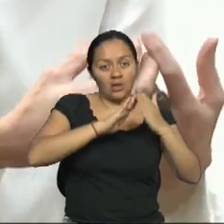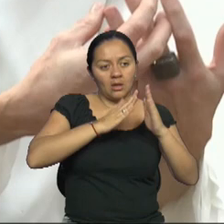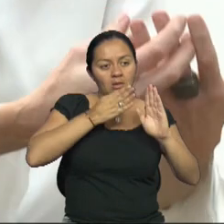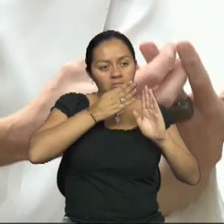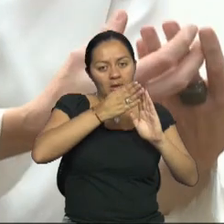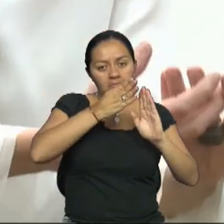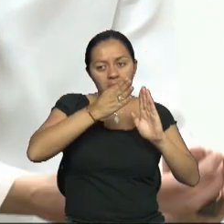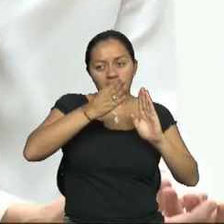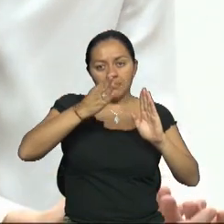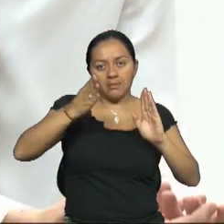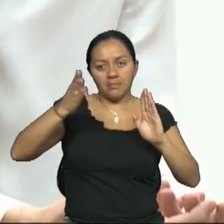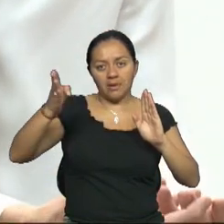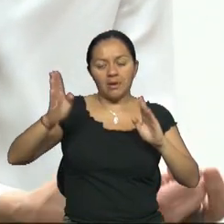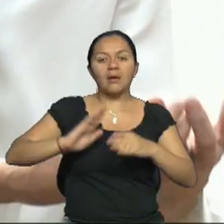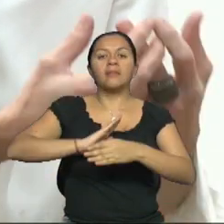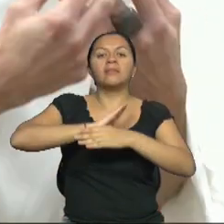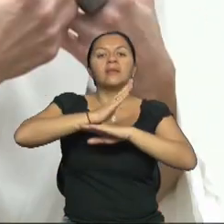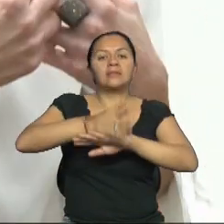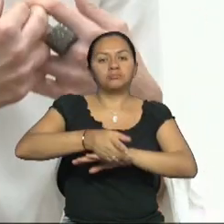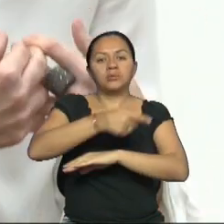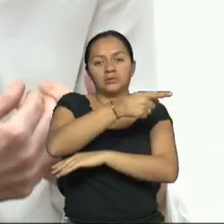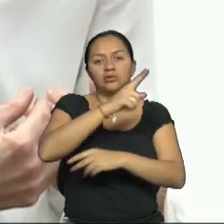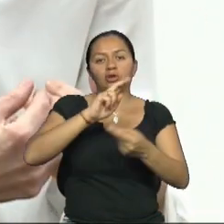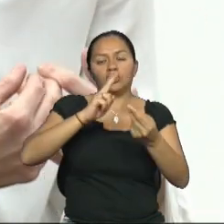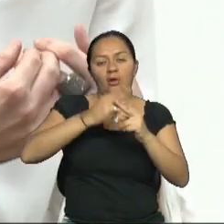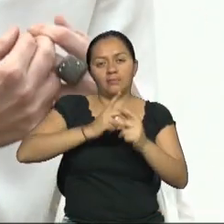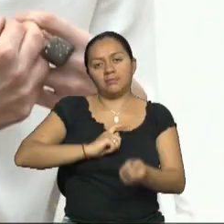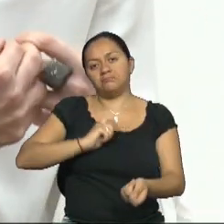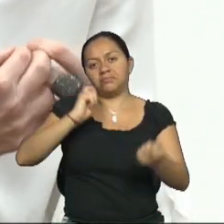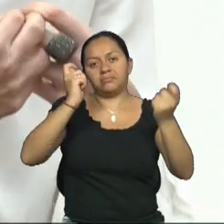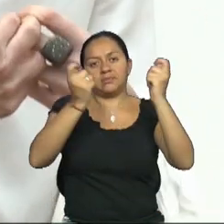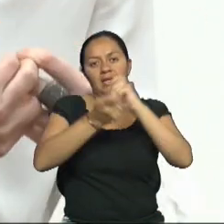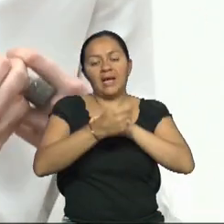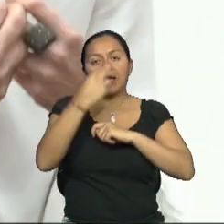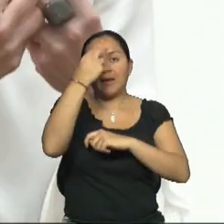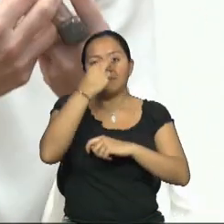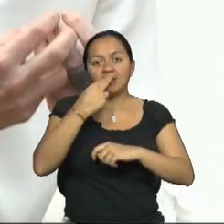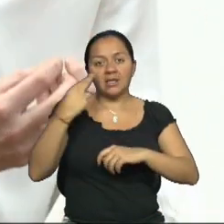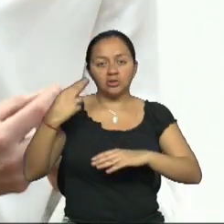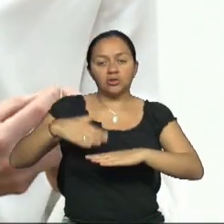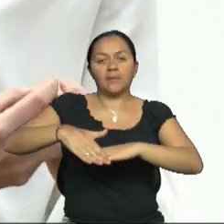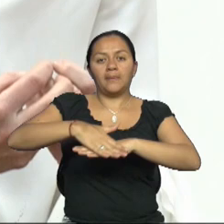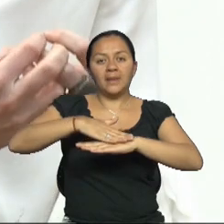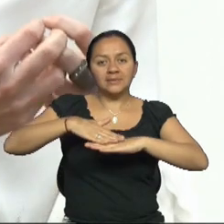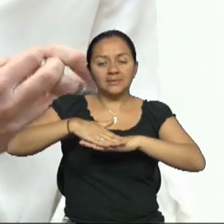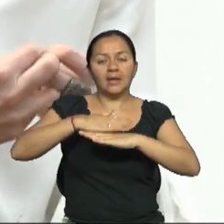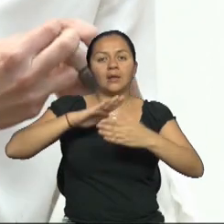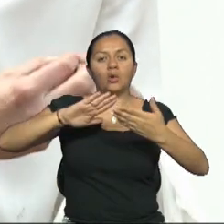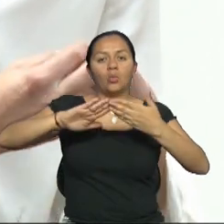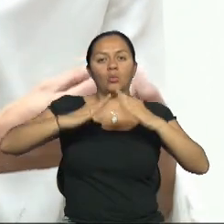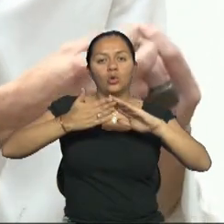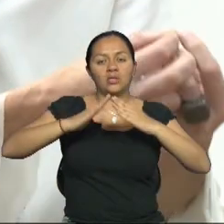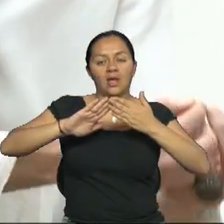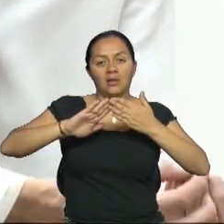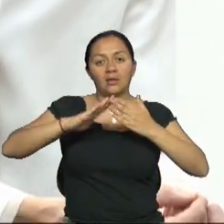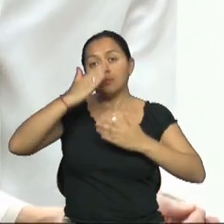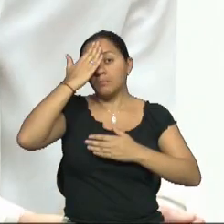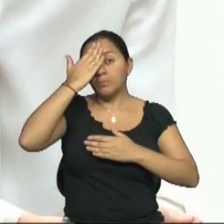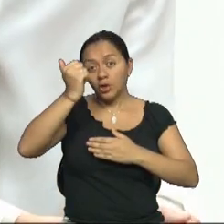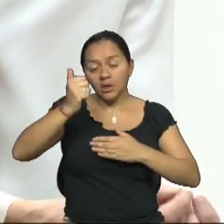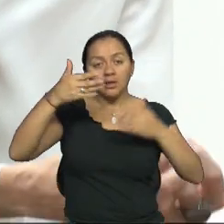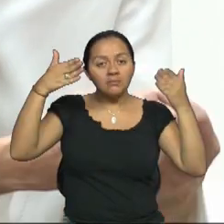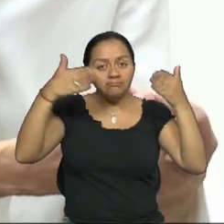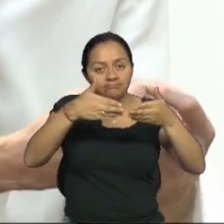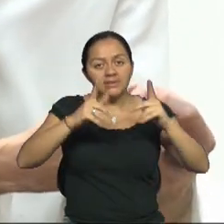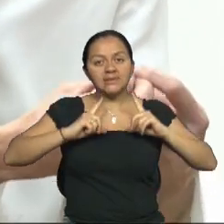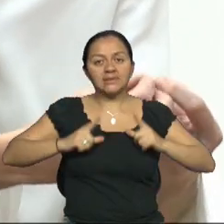de rehabilitación basada en la comunidad, desde el punto de vista de los servicios de